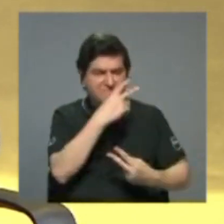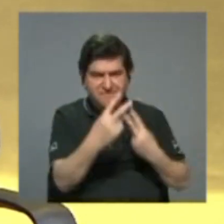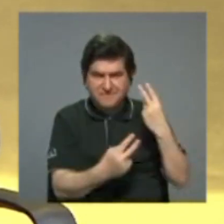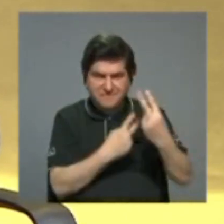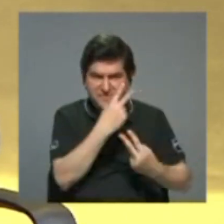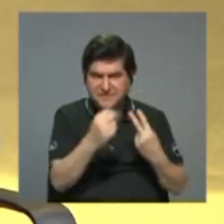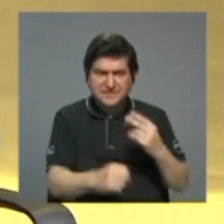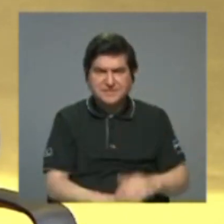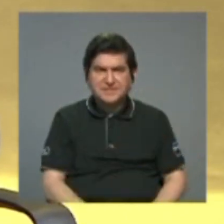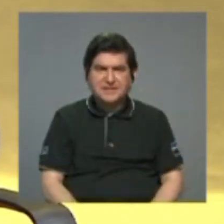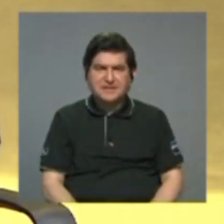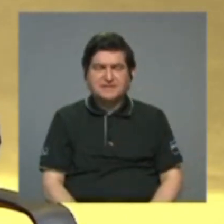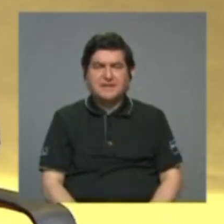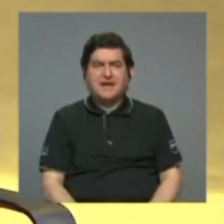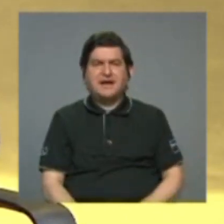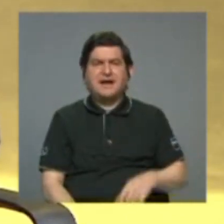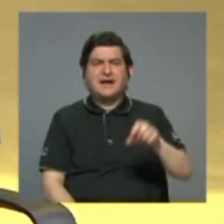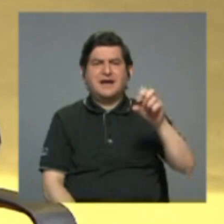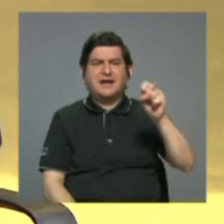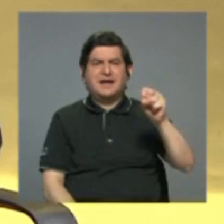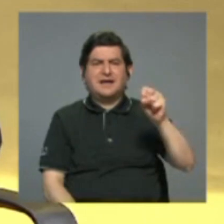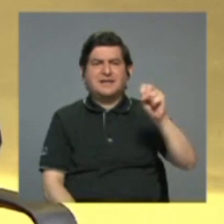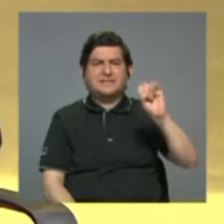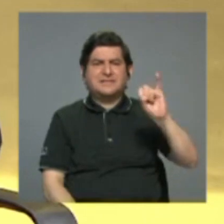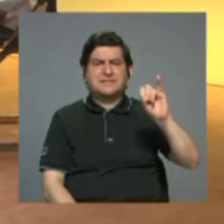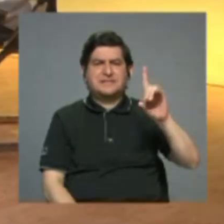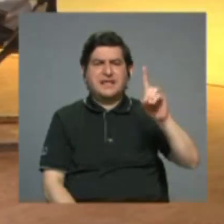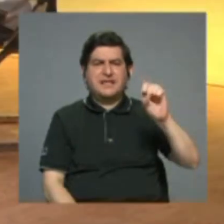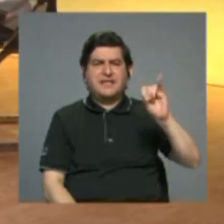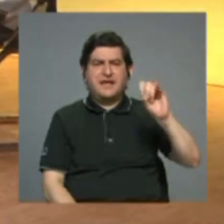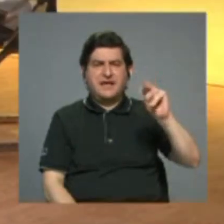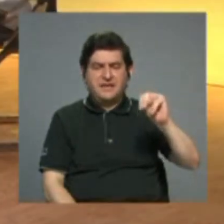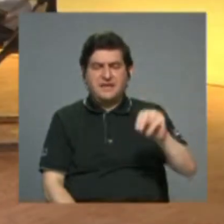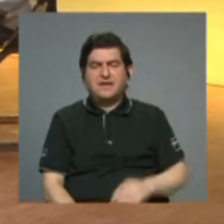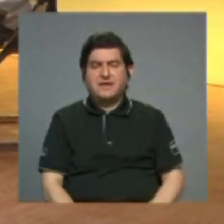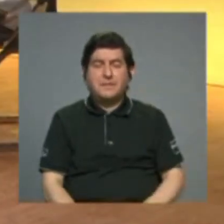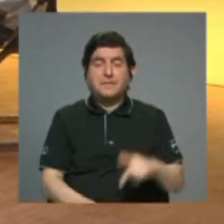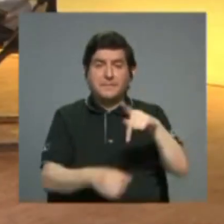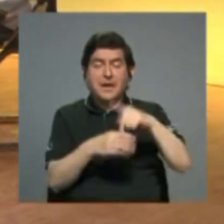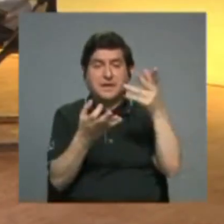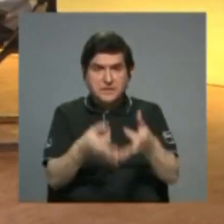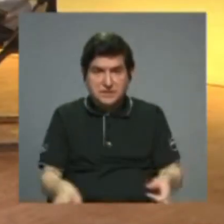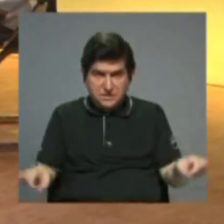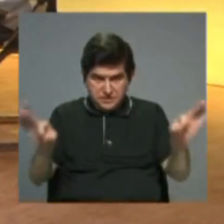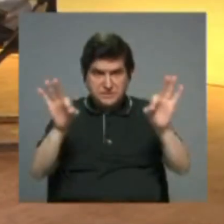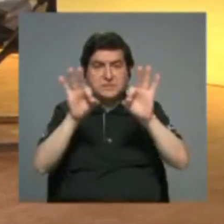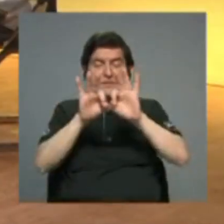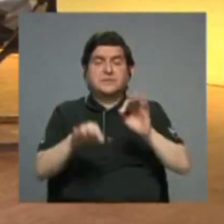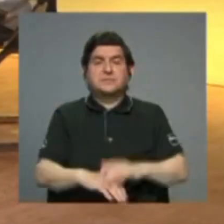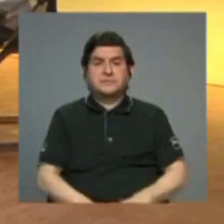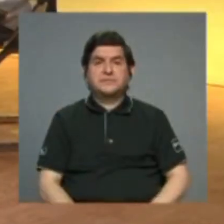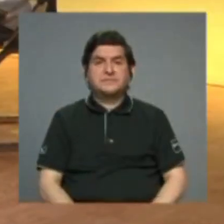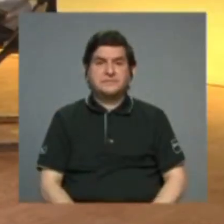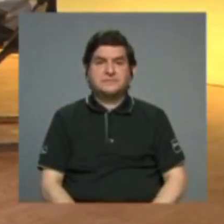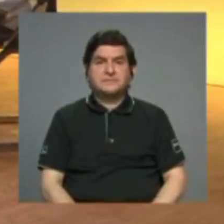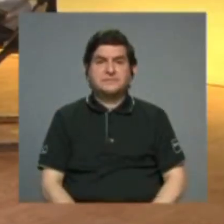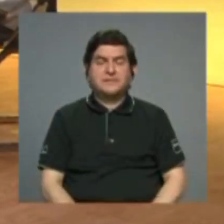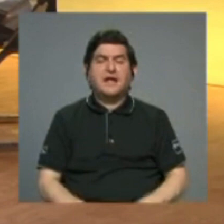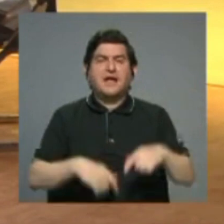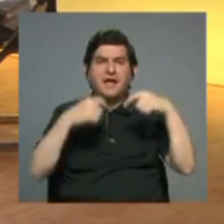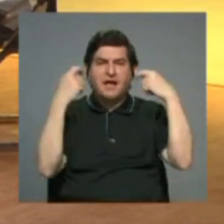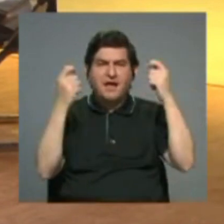de CIEDIN, que tuvo una destacada participación en la